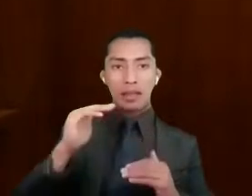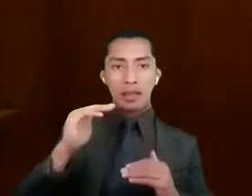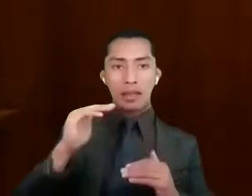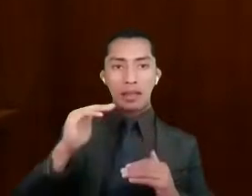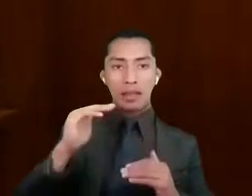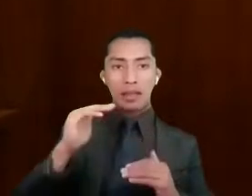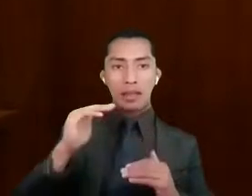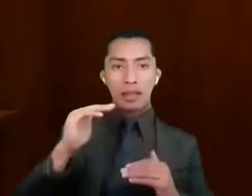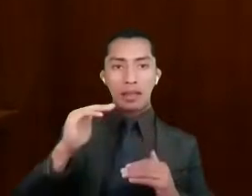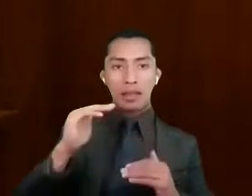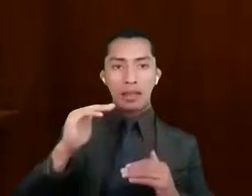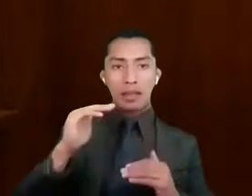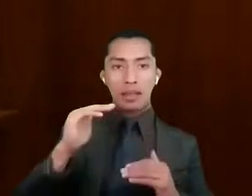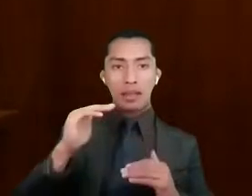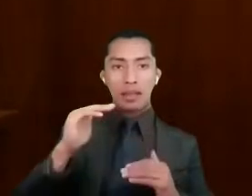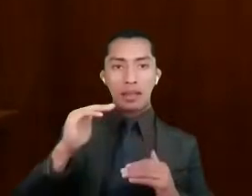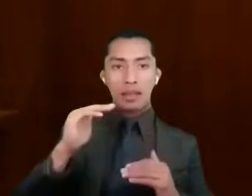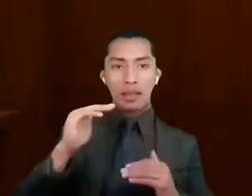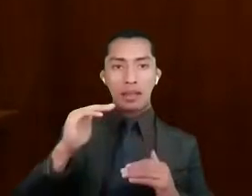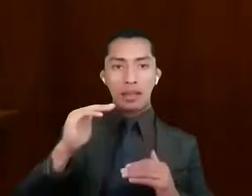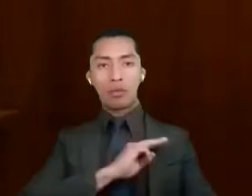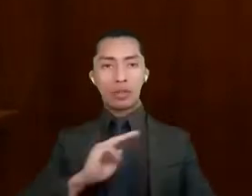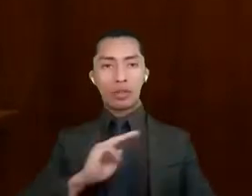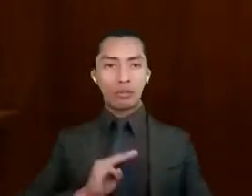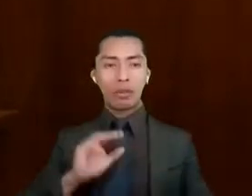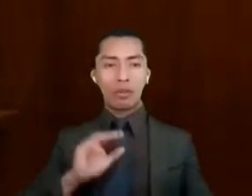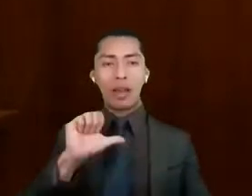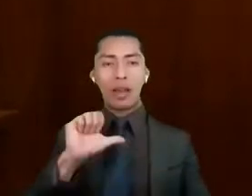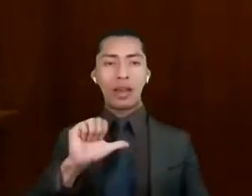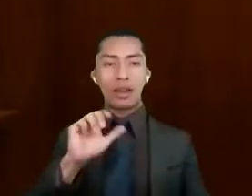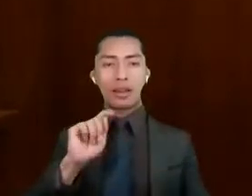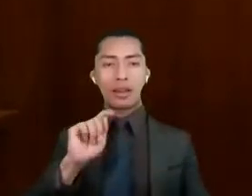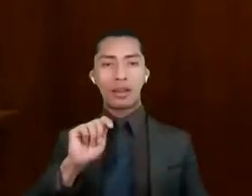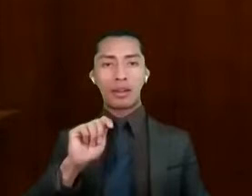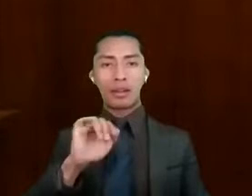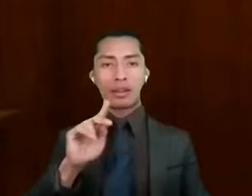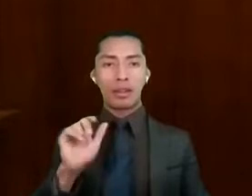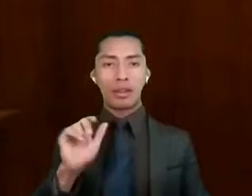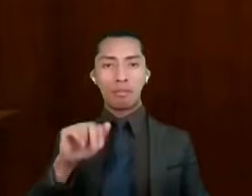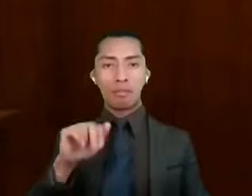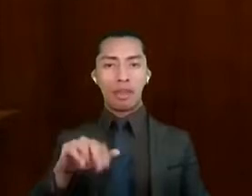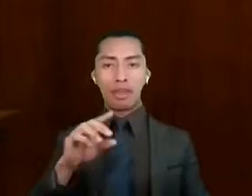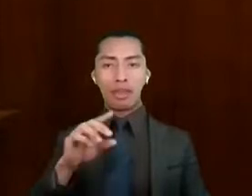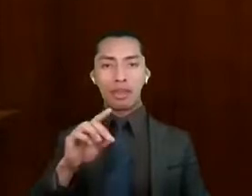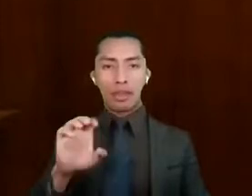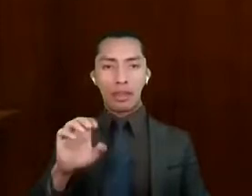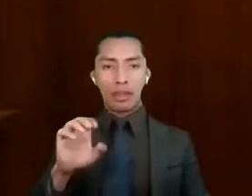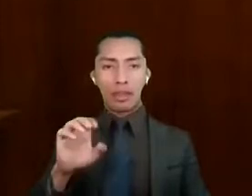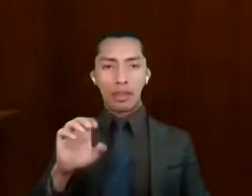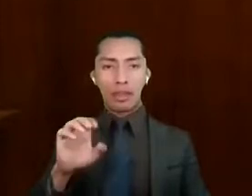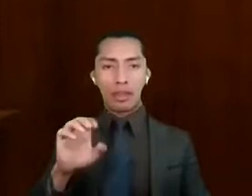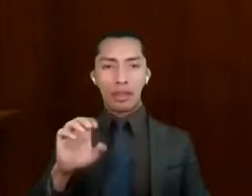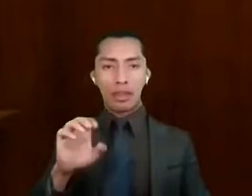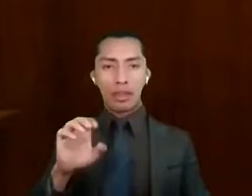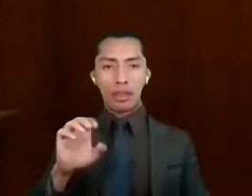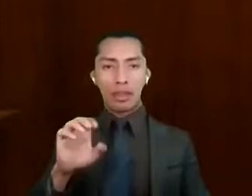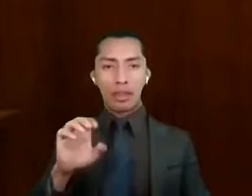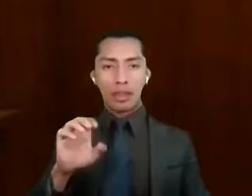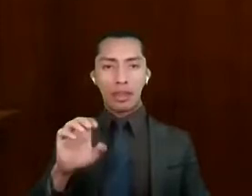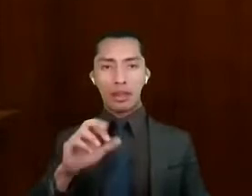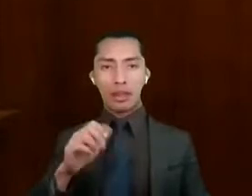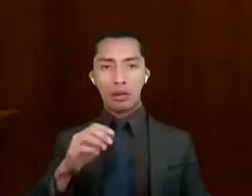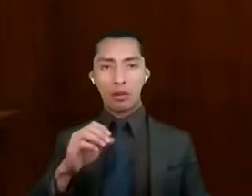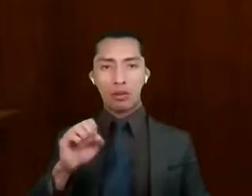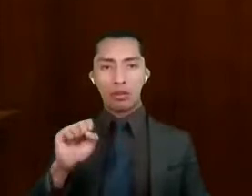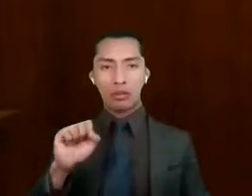de Atizapán de Zaragoza. Señor secretario, de acuerdo con lo señalado, para nosotros queda claro que